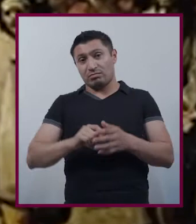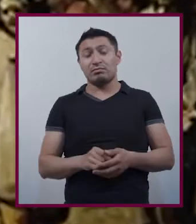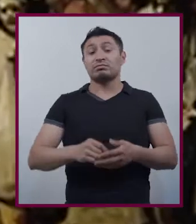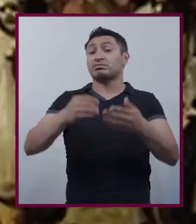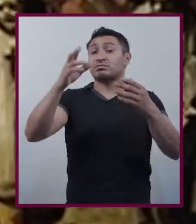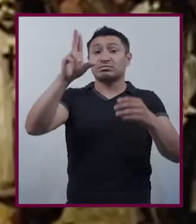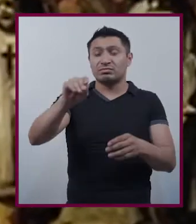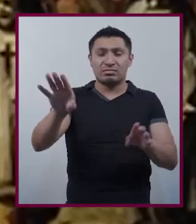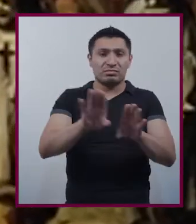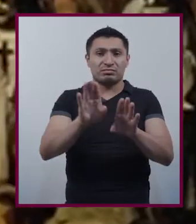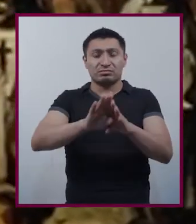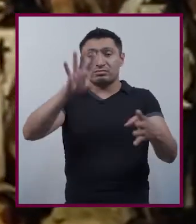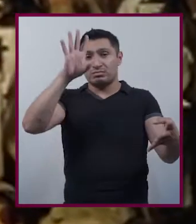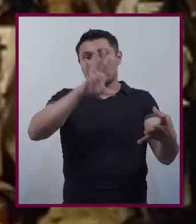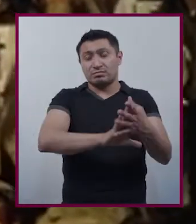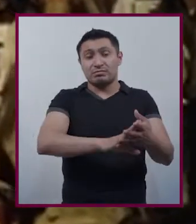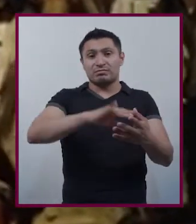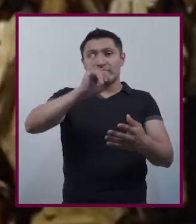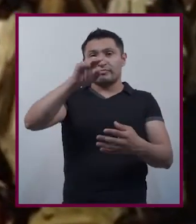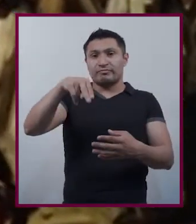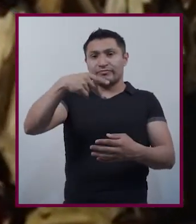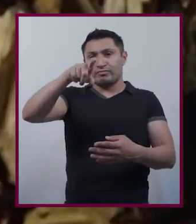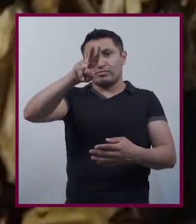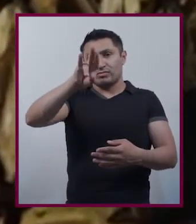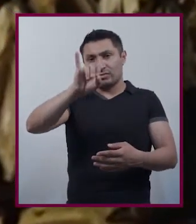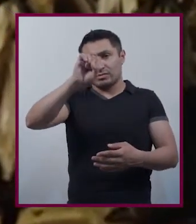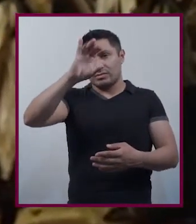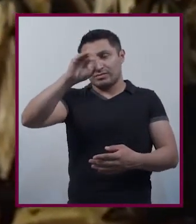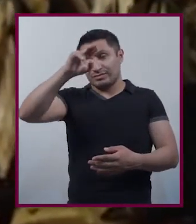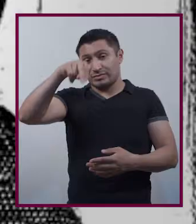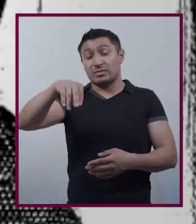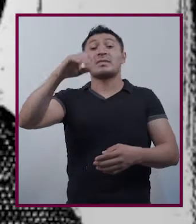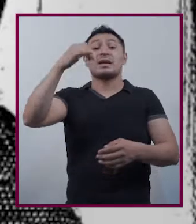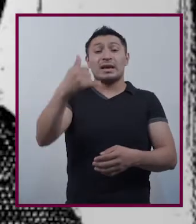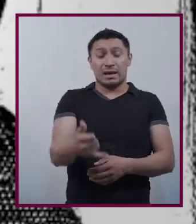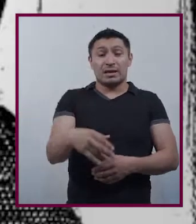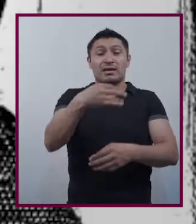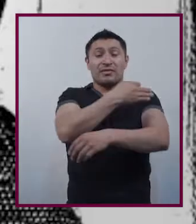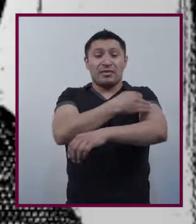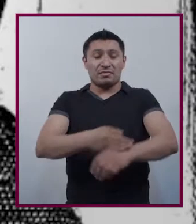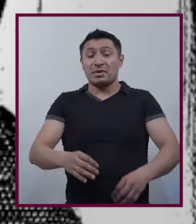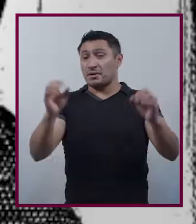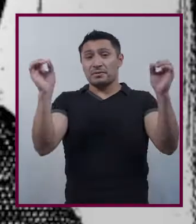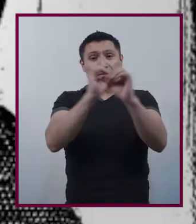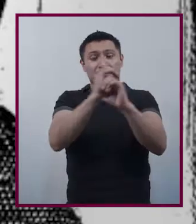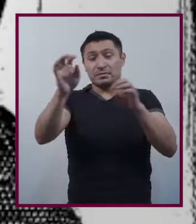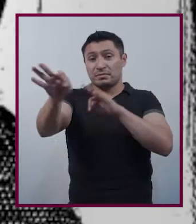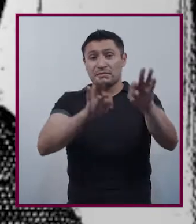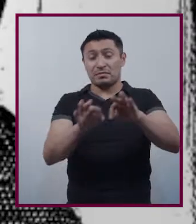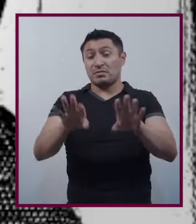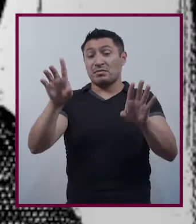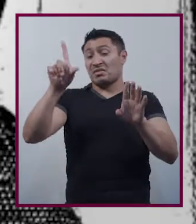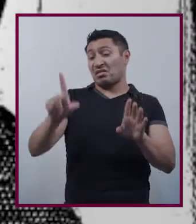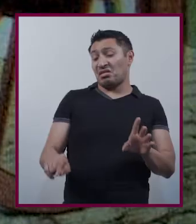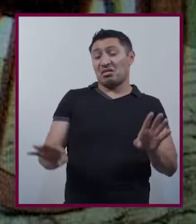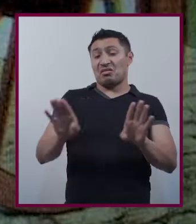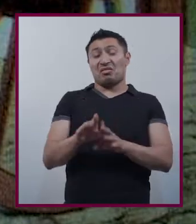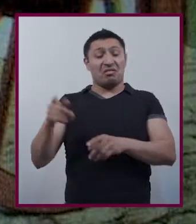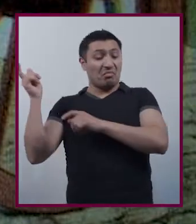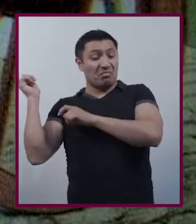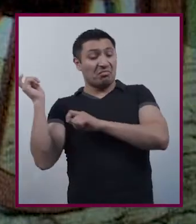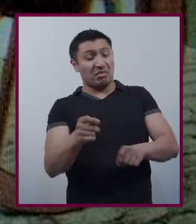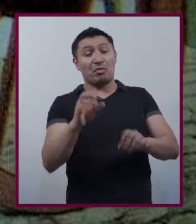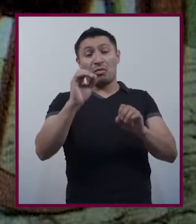habían sido procesados por la Inquisición y que nadie en la familia había ejercido un oficio vil como verdugo